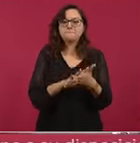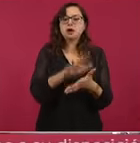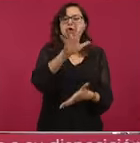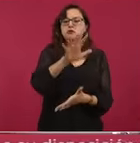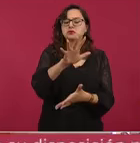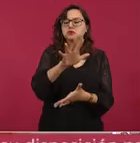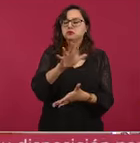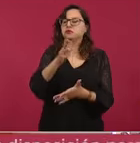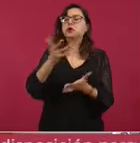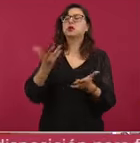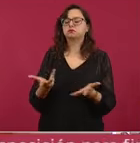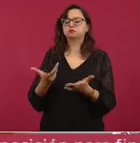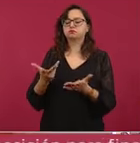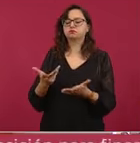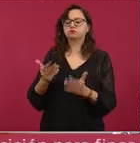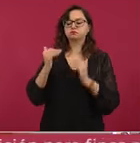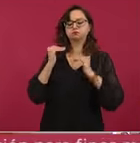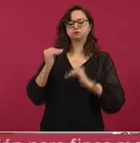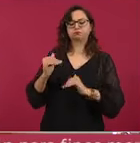con responsabilidad.